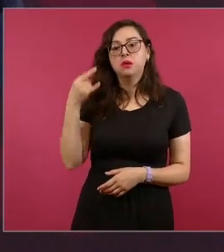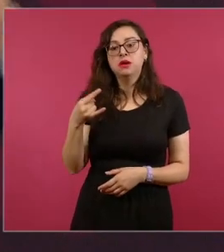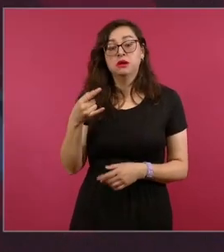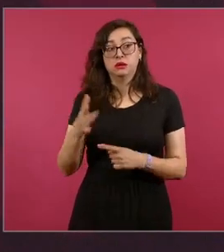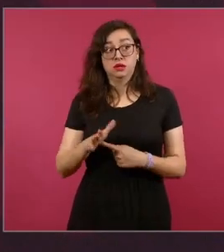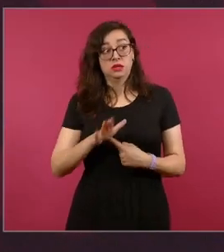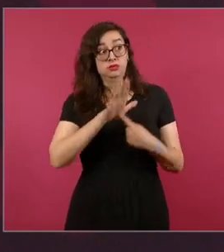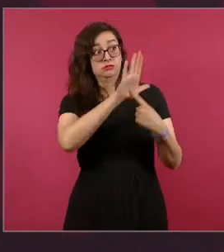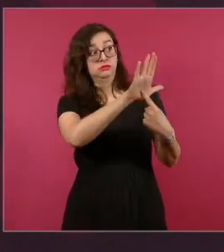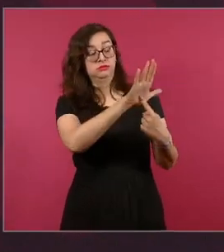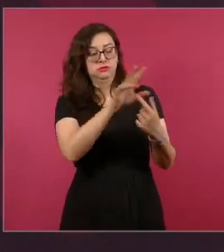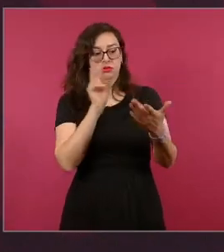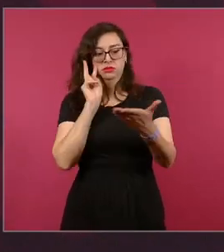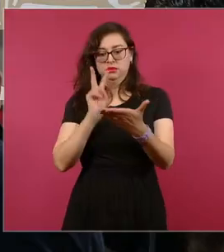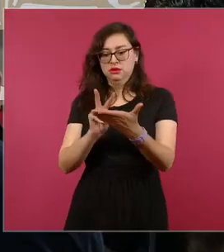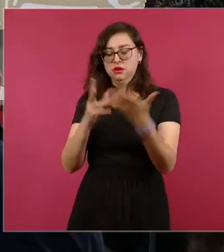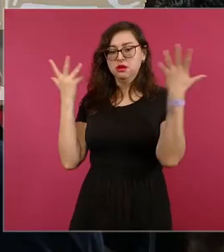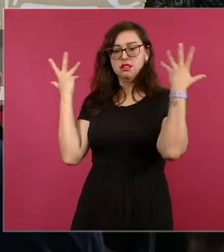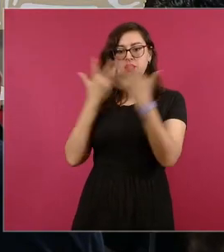cambian.